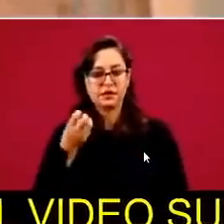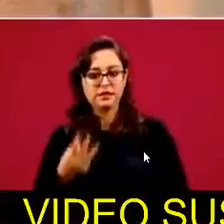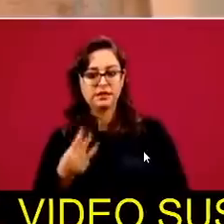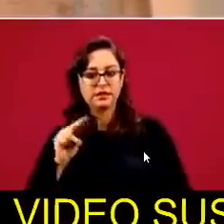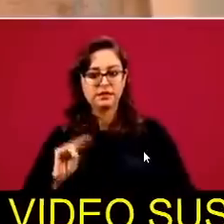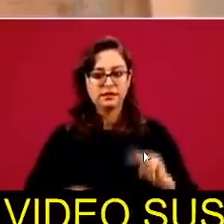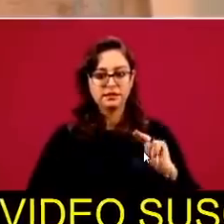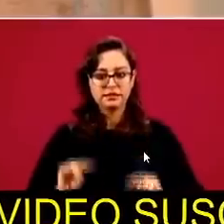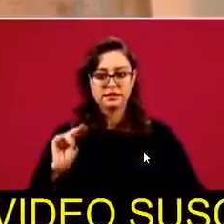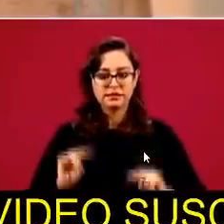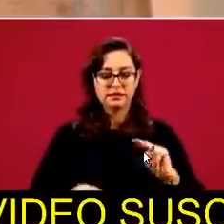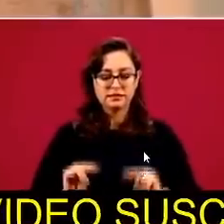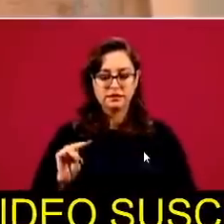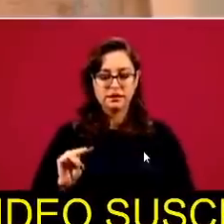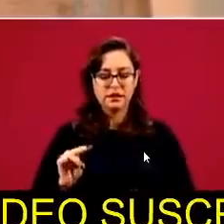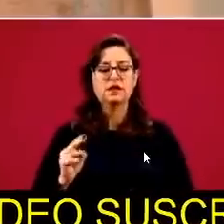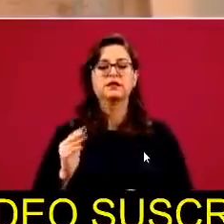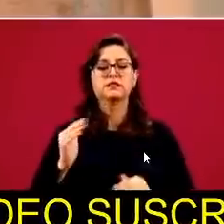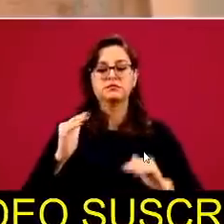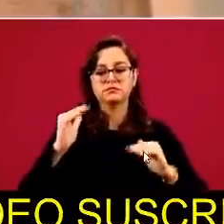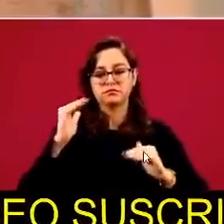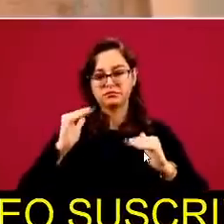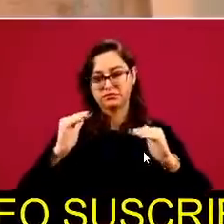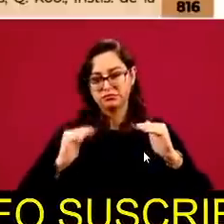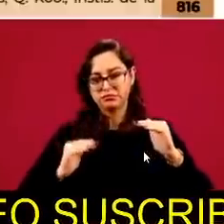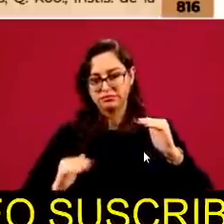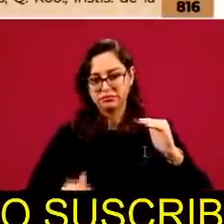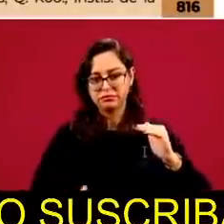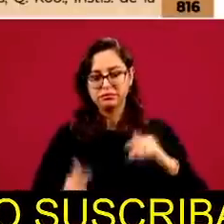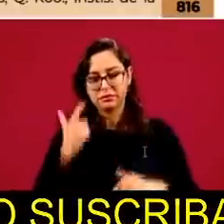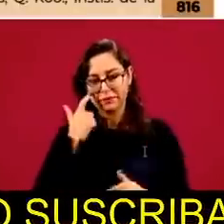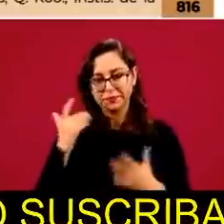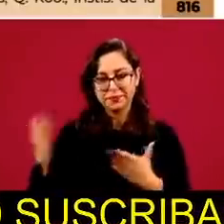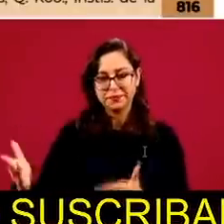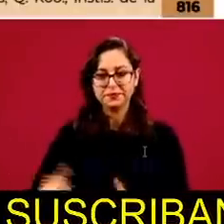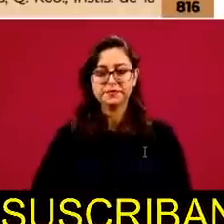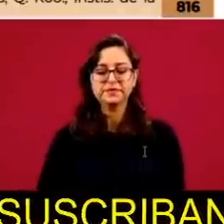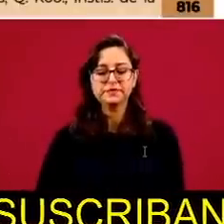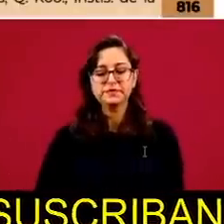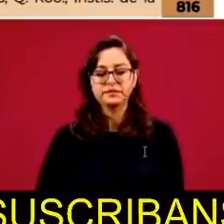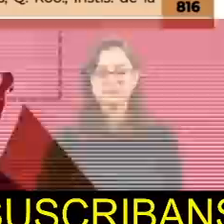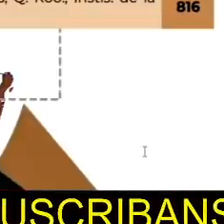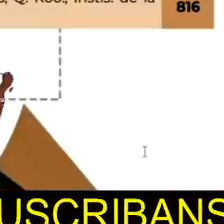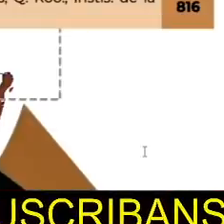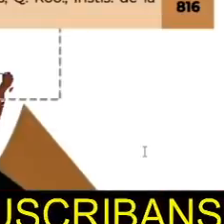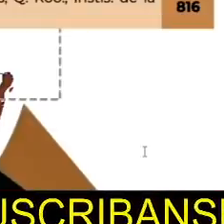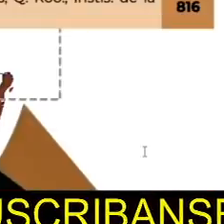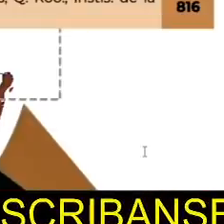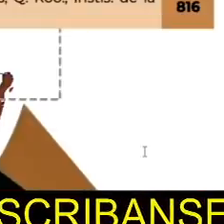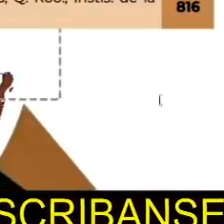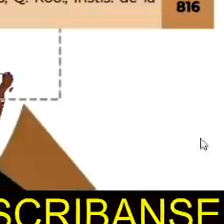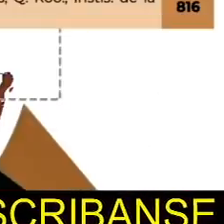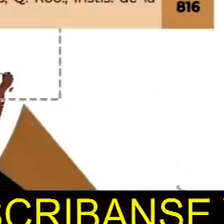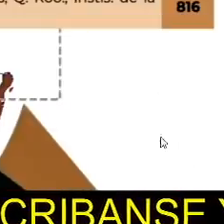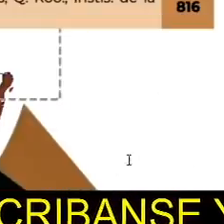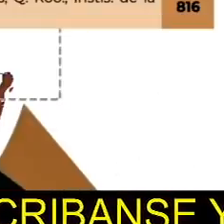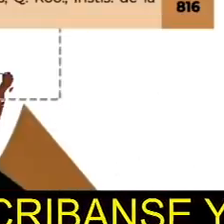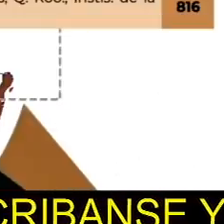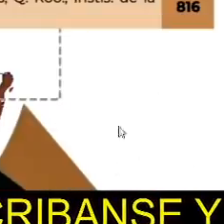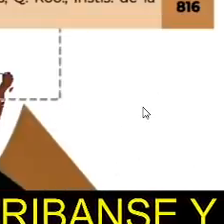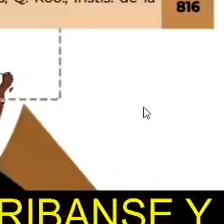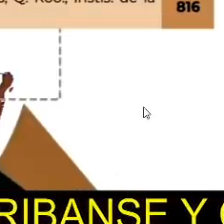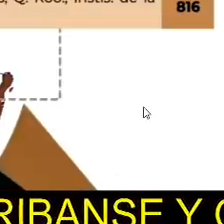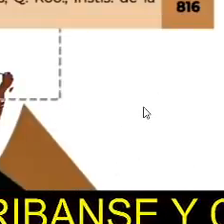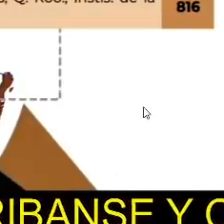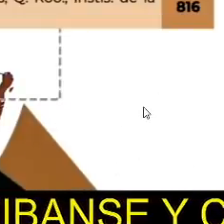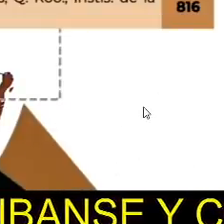el quinto escalón que va llave en la semana 17 de 19 este escalón está próximo a